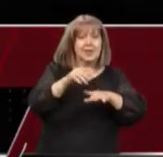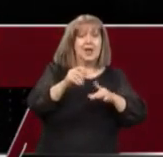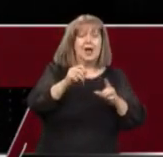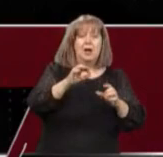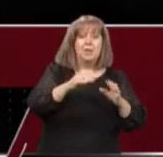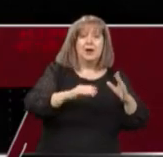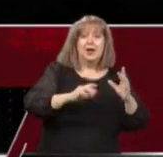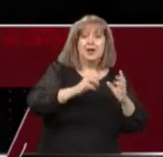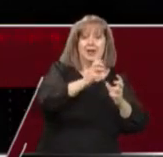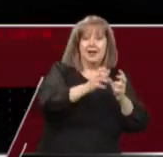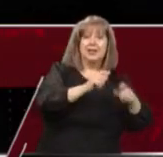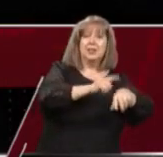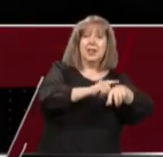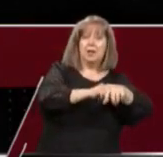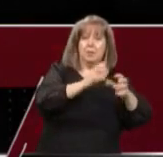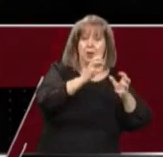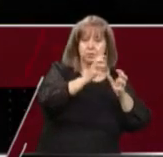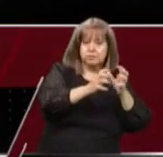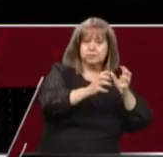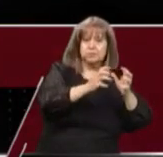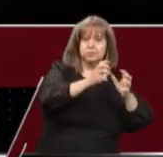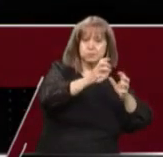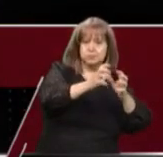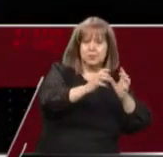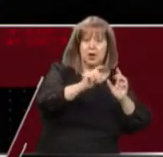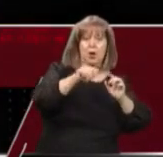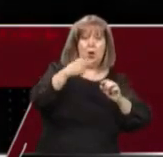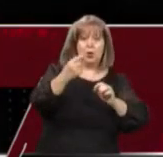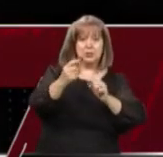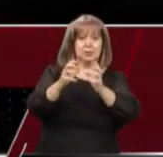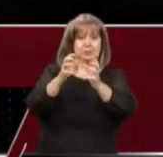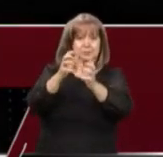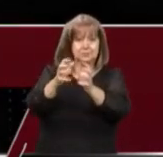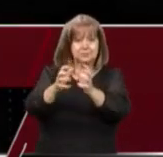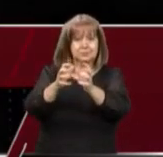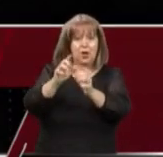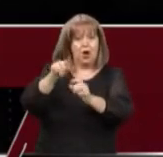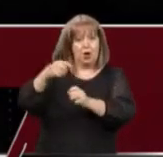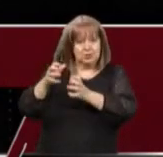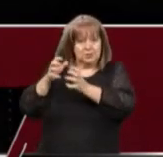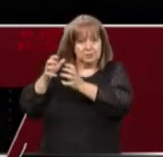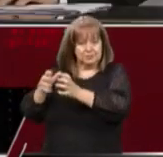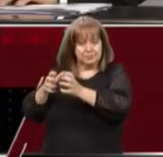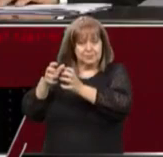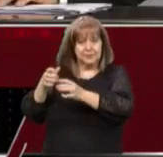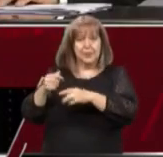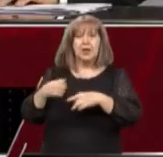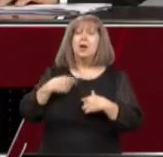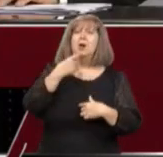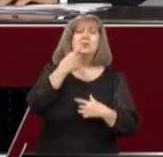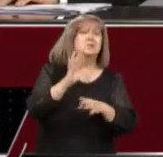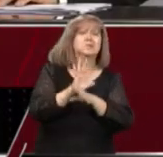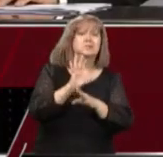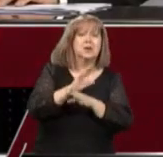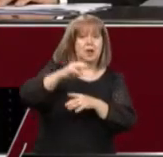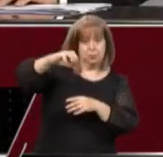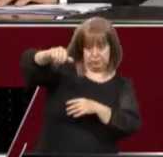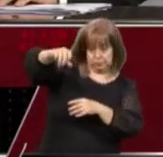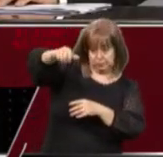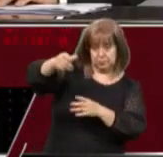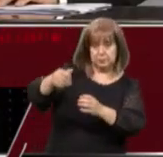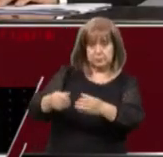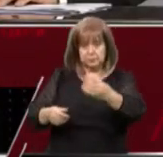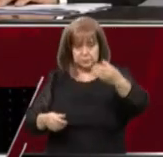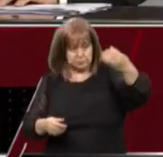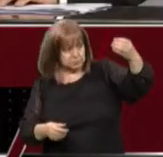casi al 80 por ciento bueno Alejandro que por allí podemos notar todavía el agua no con turbidez no que